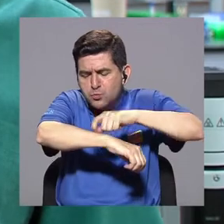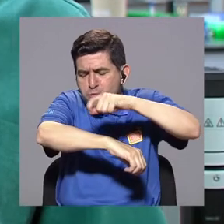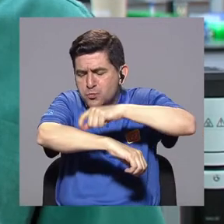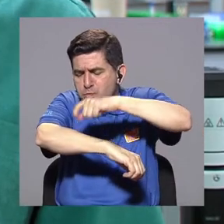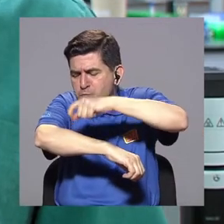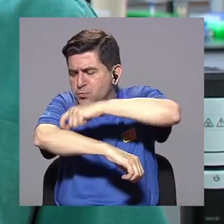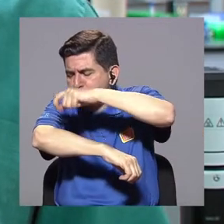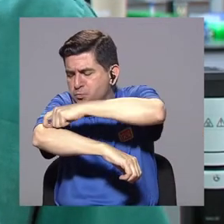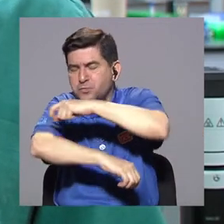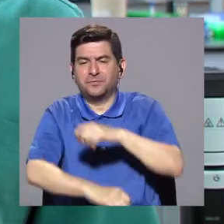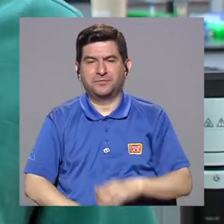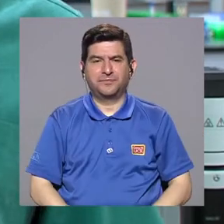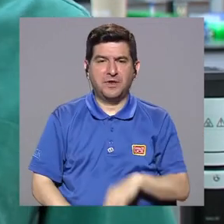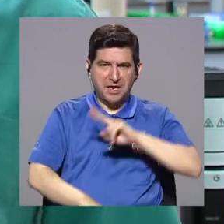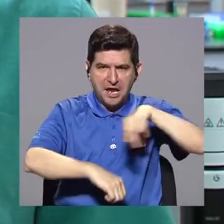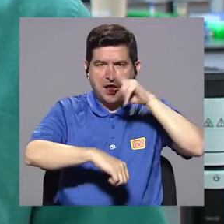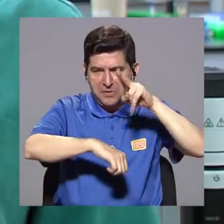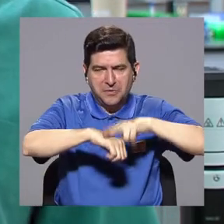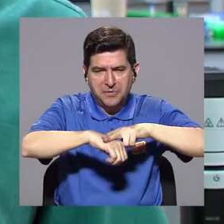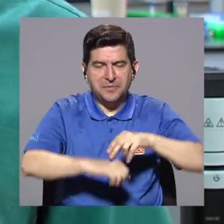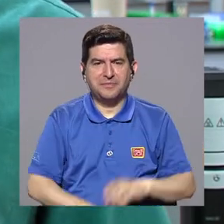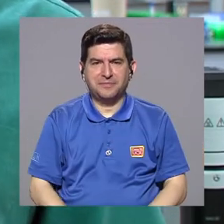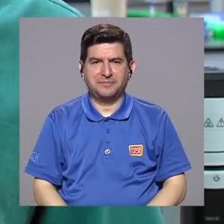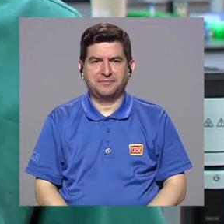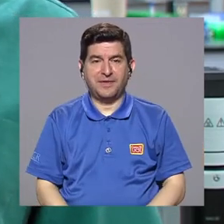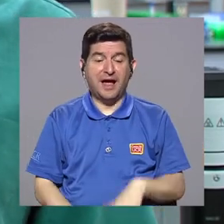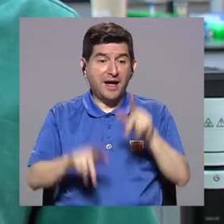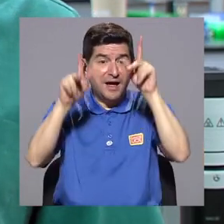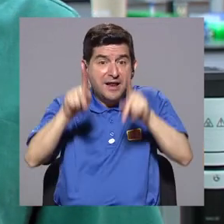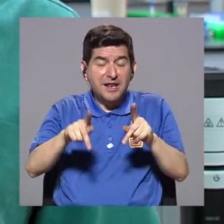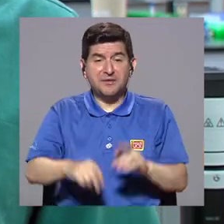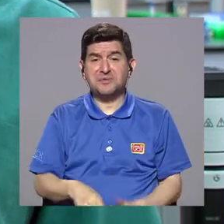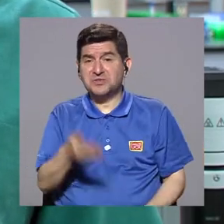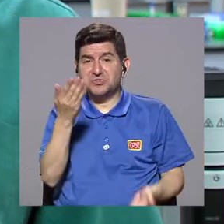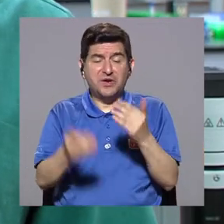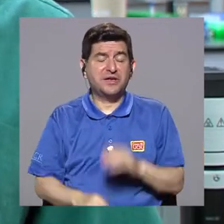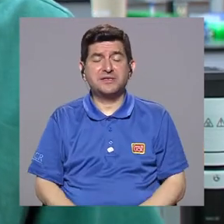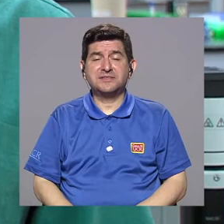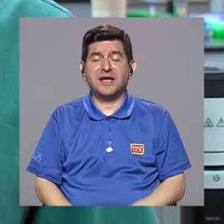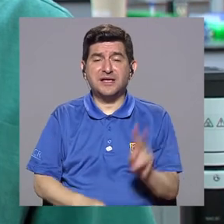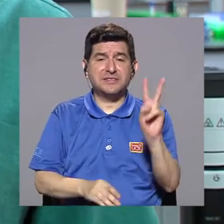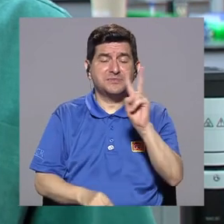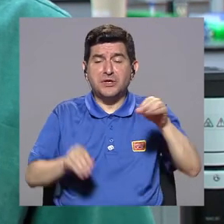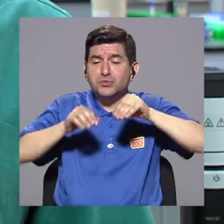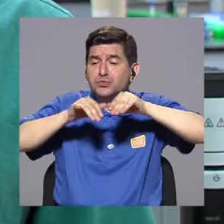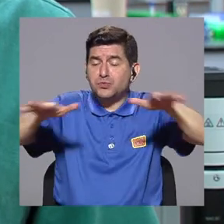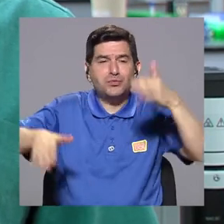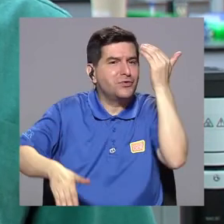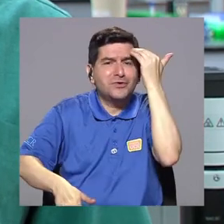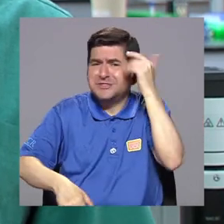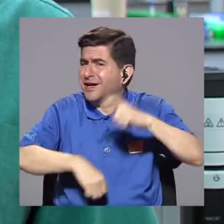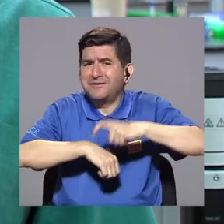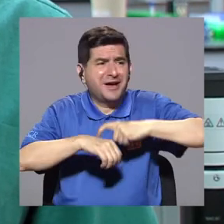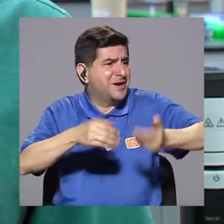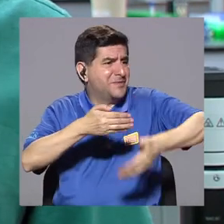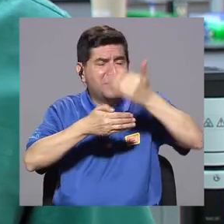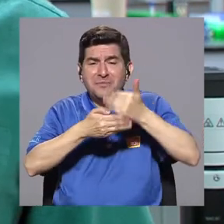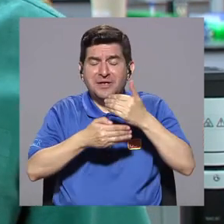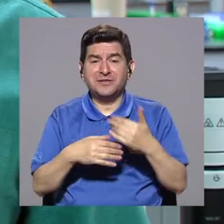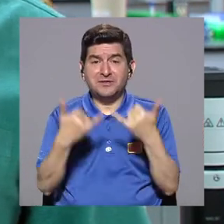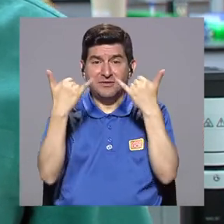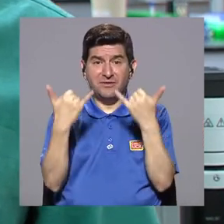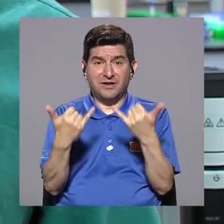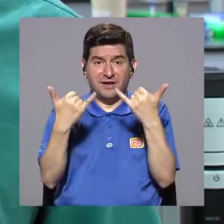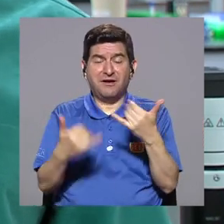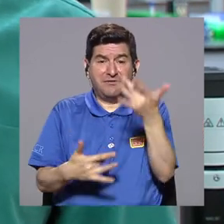rash típico en la piel o el brote en la piel. Entonces, no, la persona que anda repartiendo el virus ni siquiera sabe en ese momento